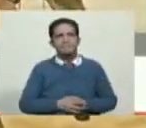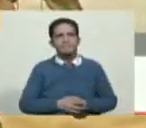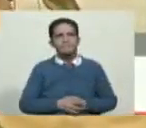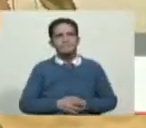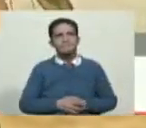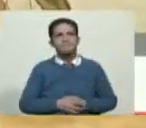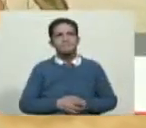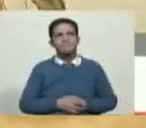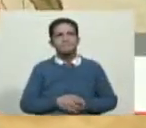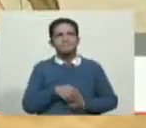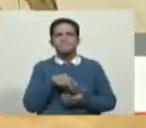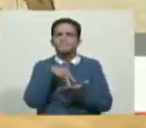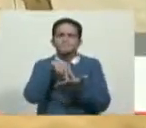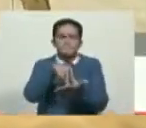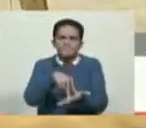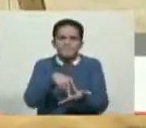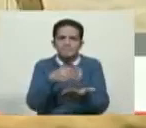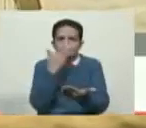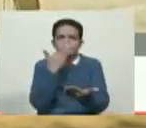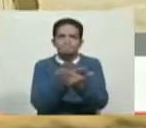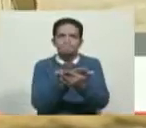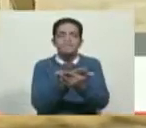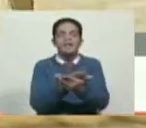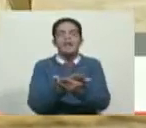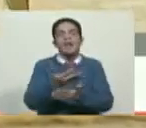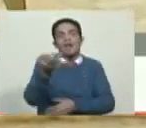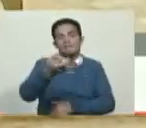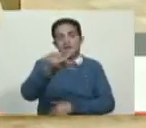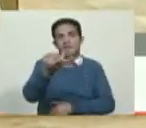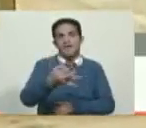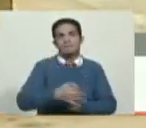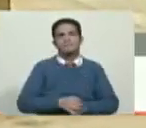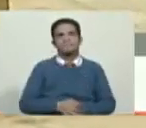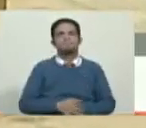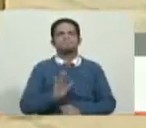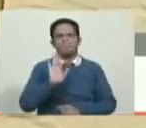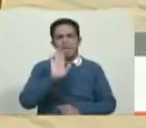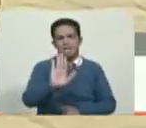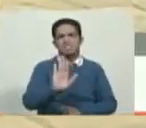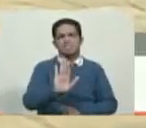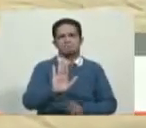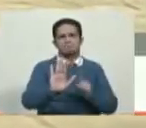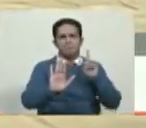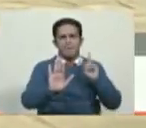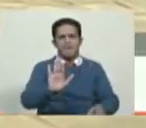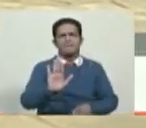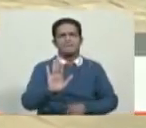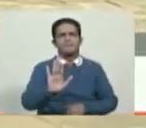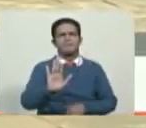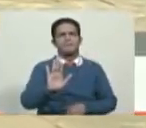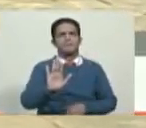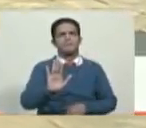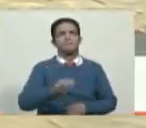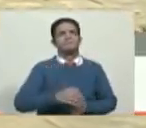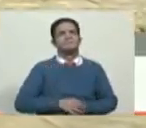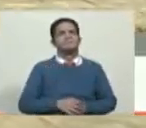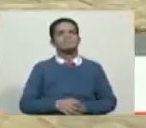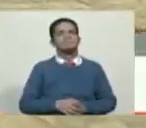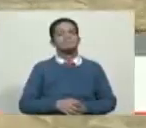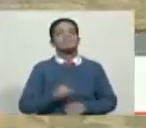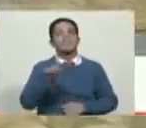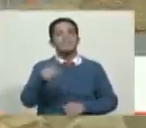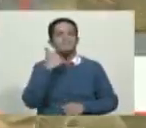Plantarse siempre con la verdad, con firmeza. Así debe ser. Yo quiero también que nos dé un saludo